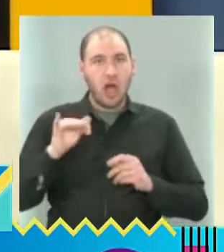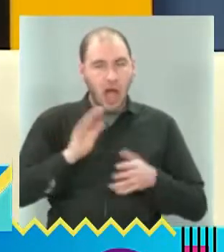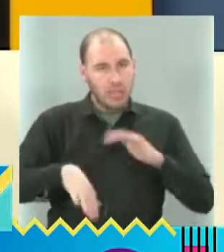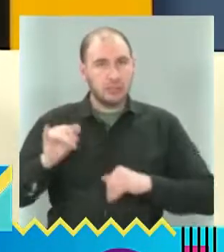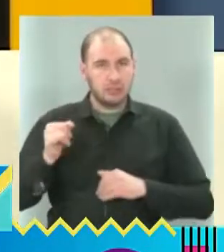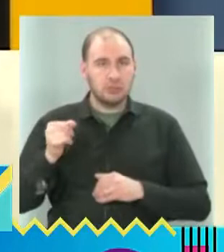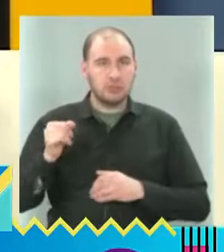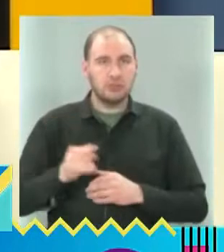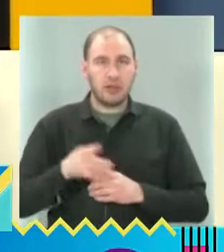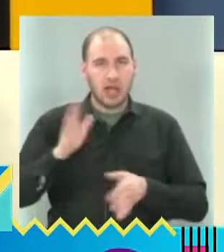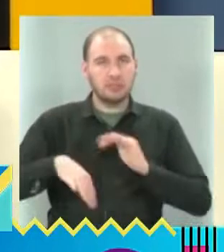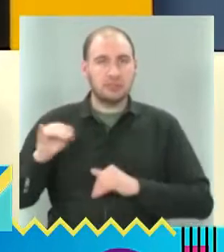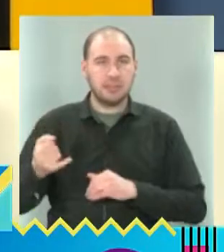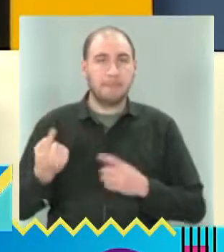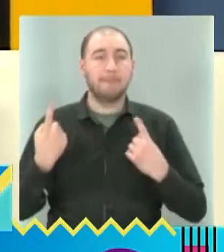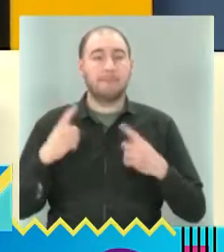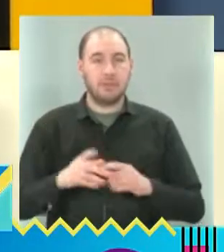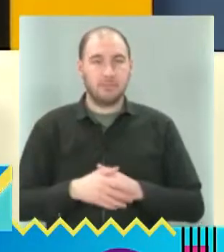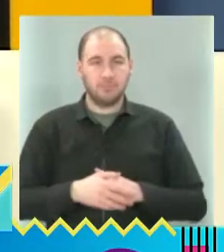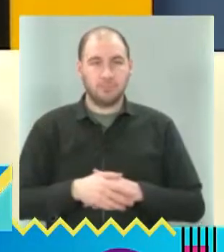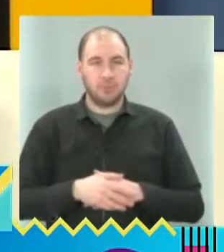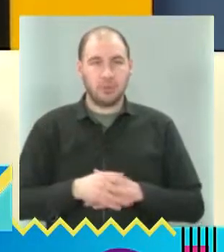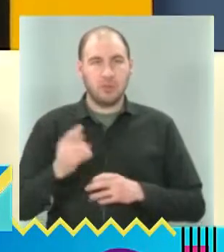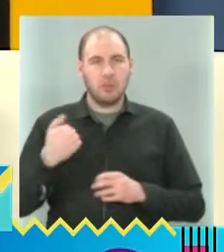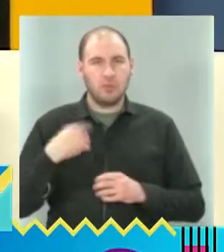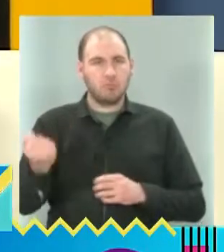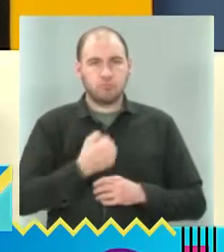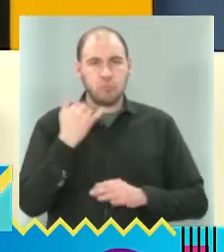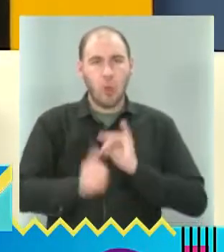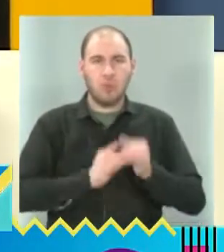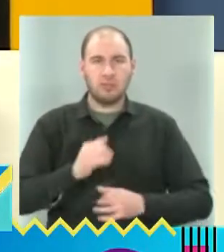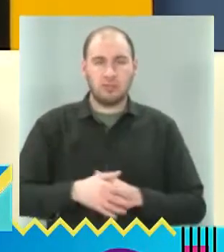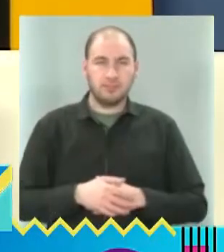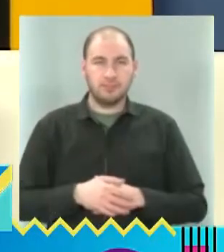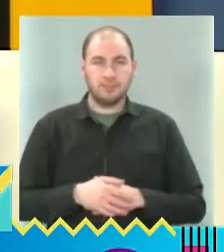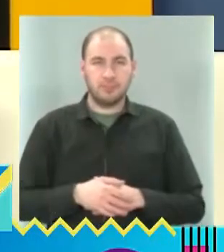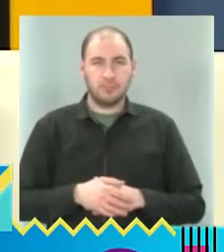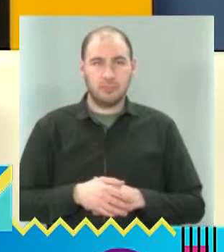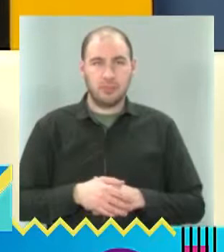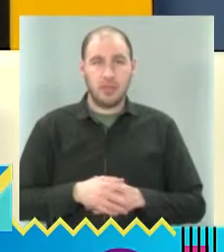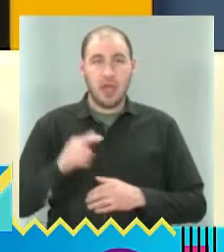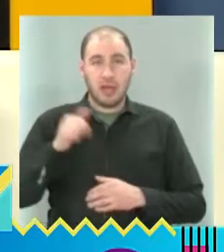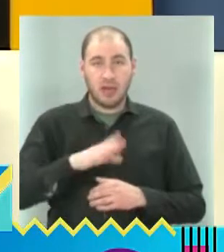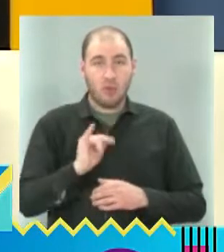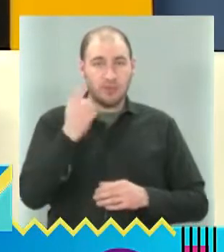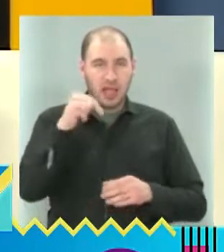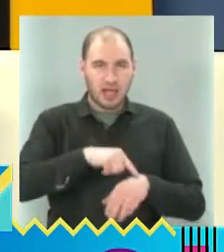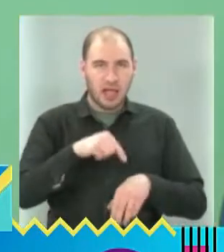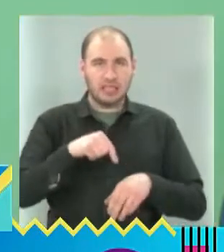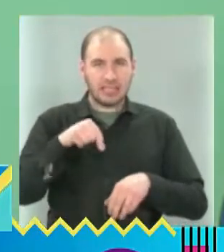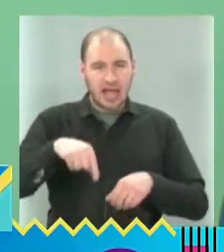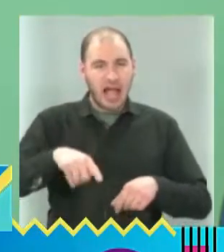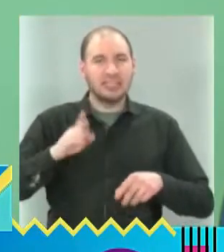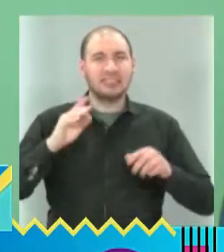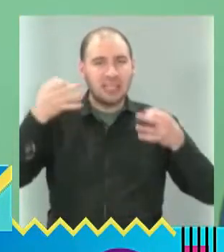haga, se hace, pero yo lo que rescato de nuestra universidad es que desde acá se hace con convicción.